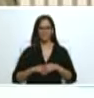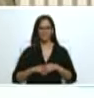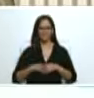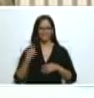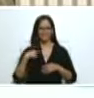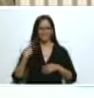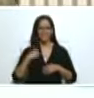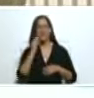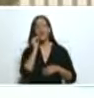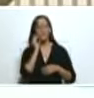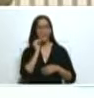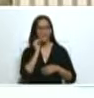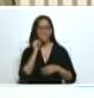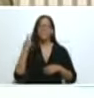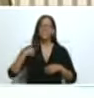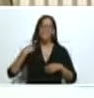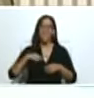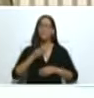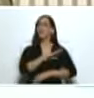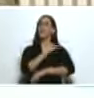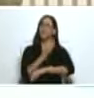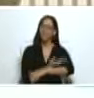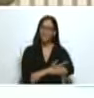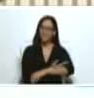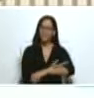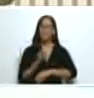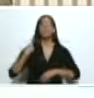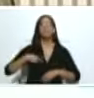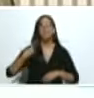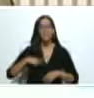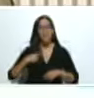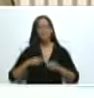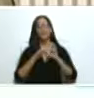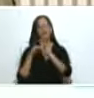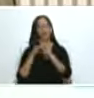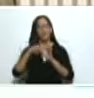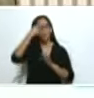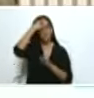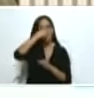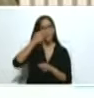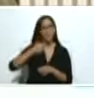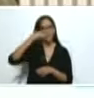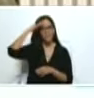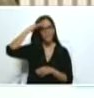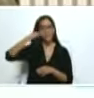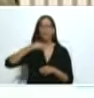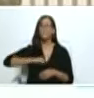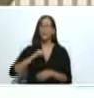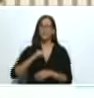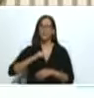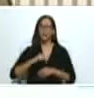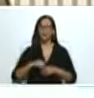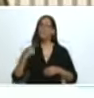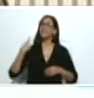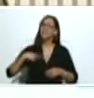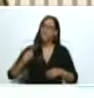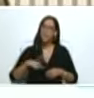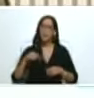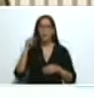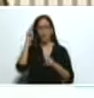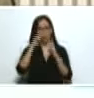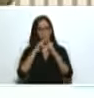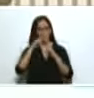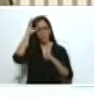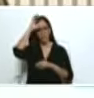la experiencia, tenemos la fuerza, tenemos la unión cívico-militar-policial, tenemos el